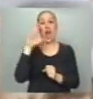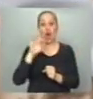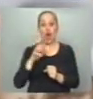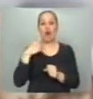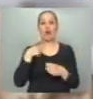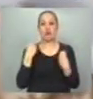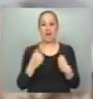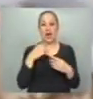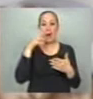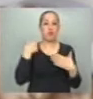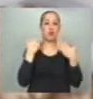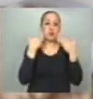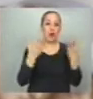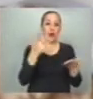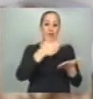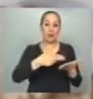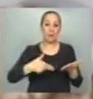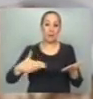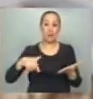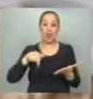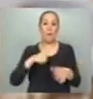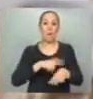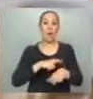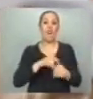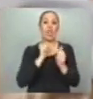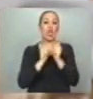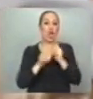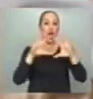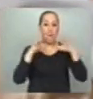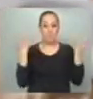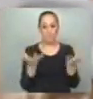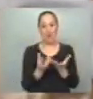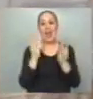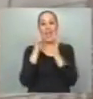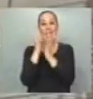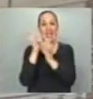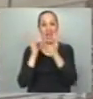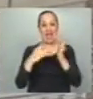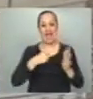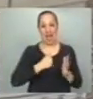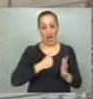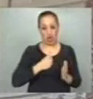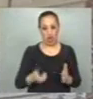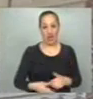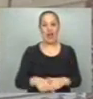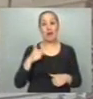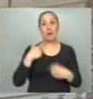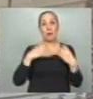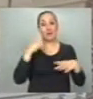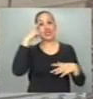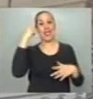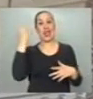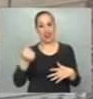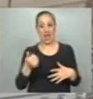representar a través de mi pintura este momento histórico mundial y para la Iglesia Católica. Bueno, ahí surgió la idea y